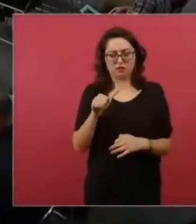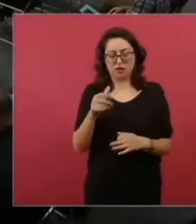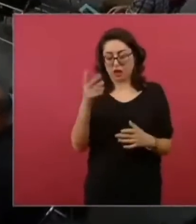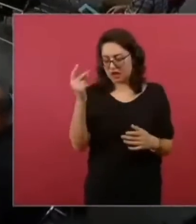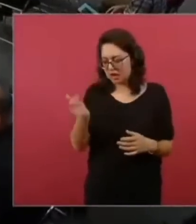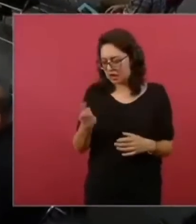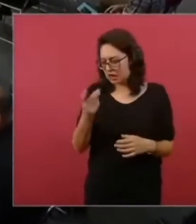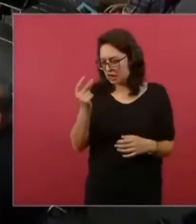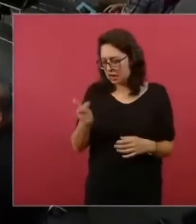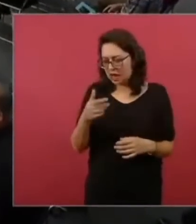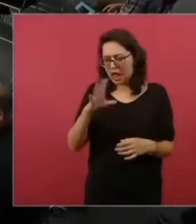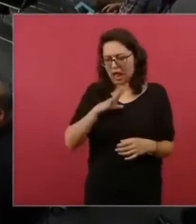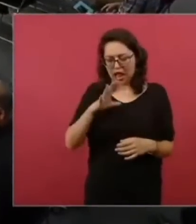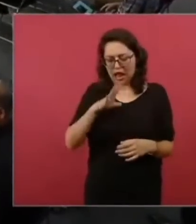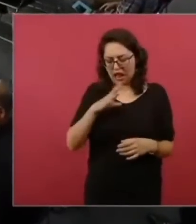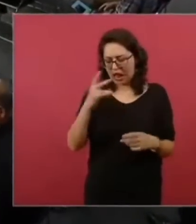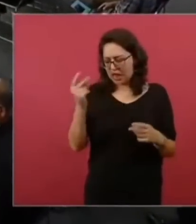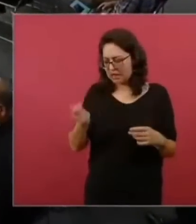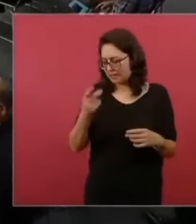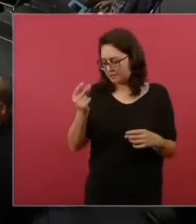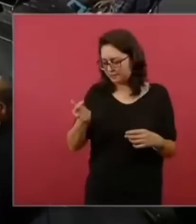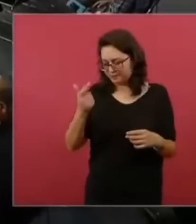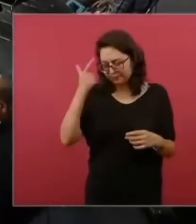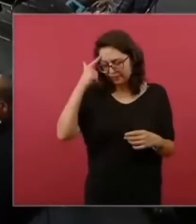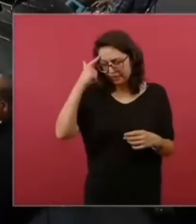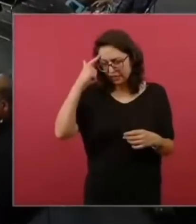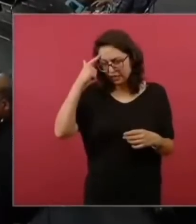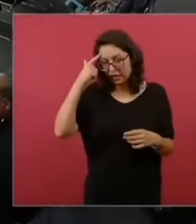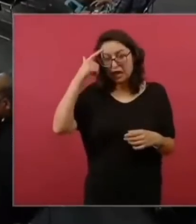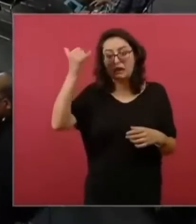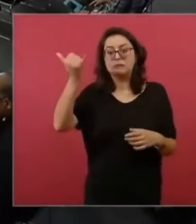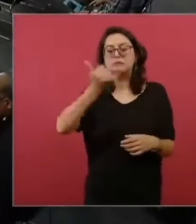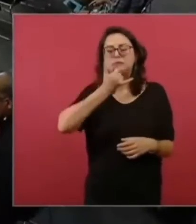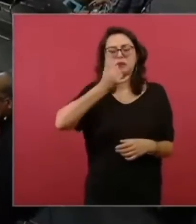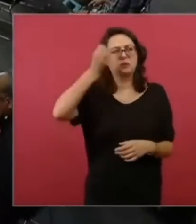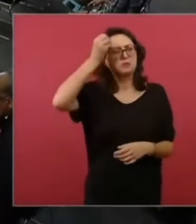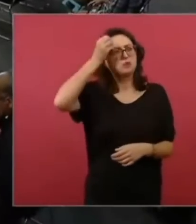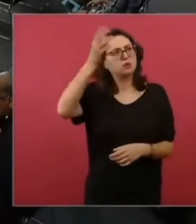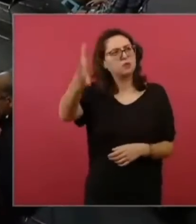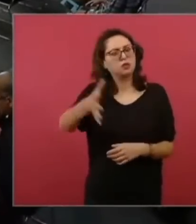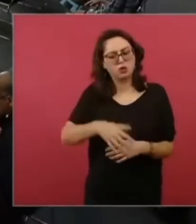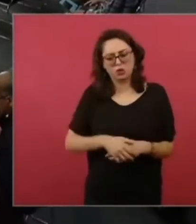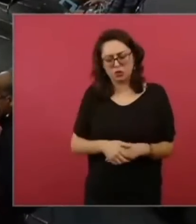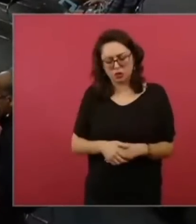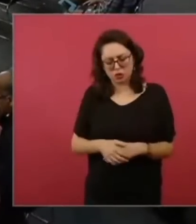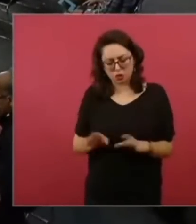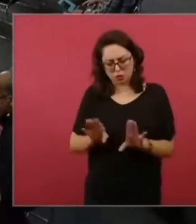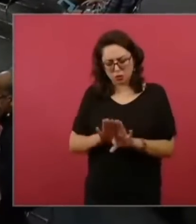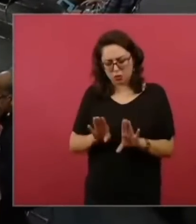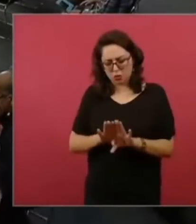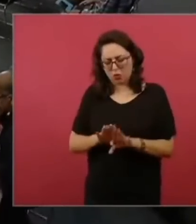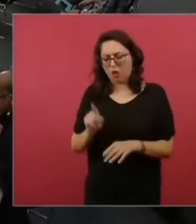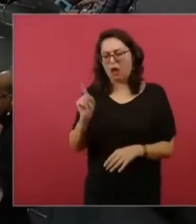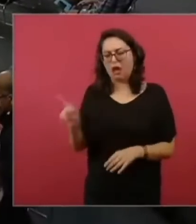ay, se me fue. Bueno, el chiste es de que pusieron su cédula profesional sin consentimiento de él, nunca estuvo